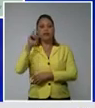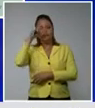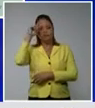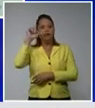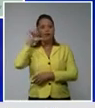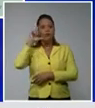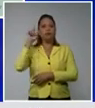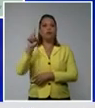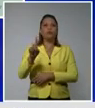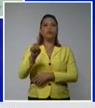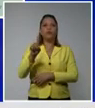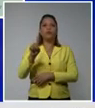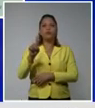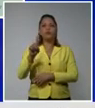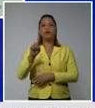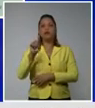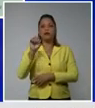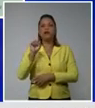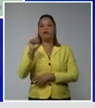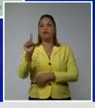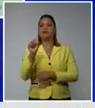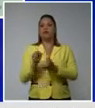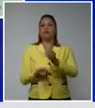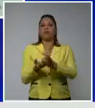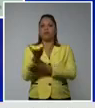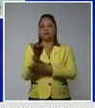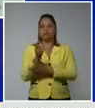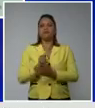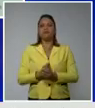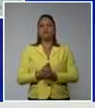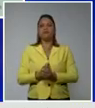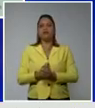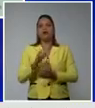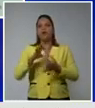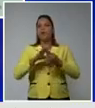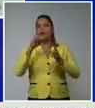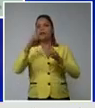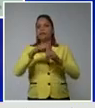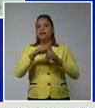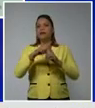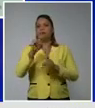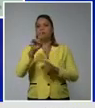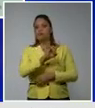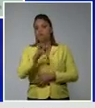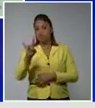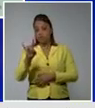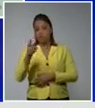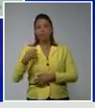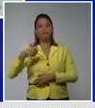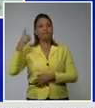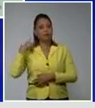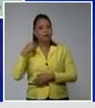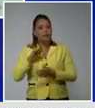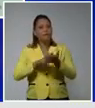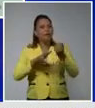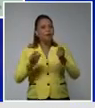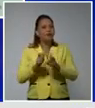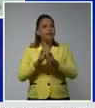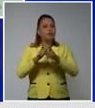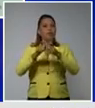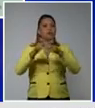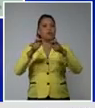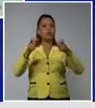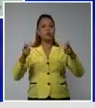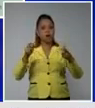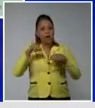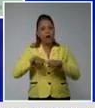Maya. Guantánamo disminuye a 9 casos autóctonos ayer, provincia que tuvo transmisión elevada y la logró